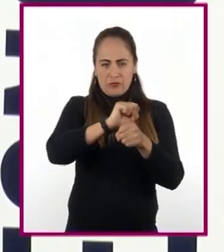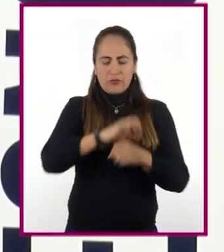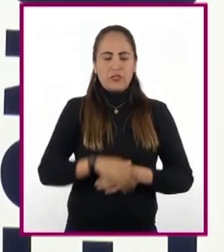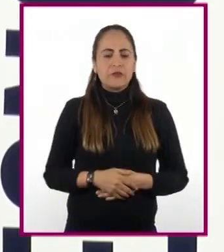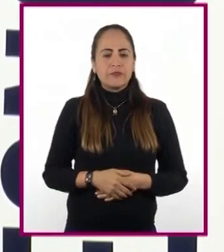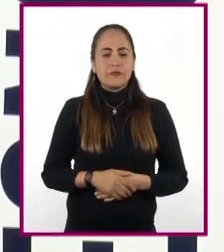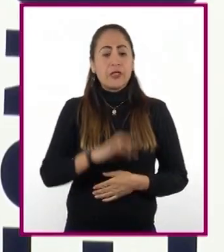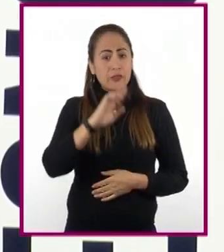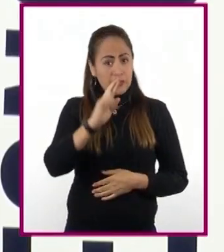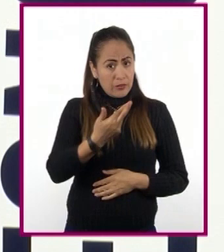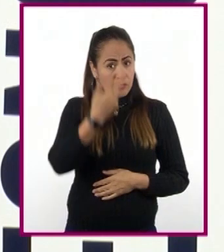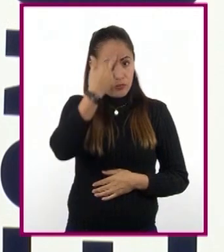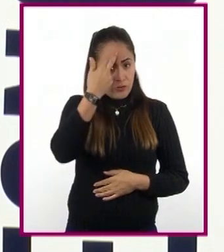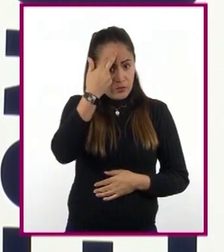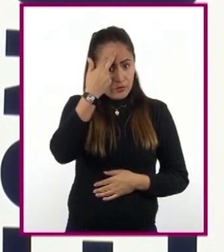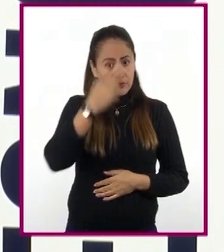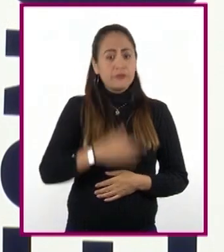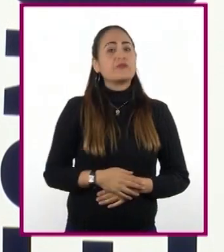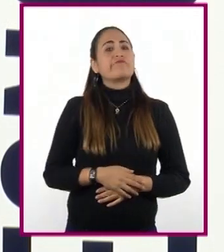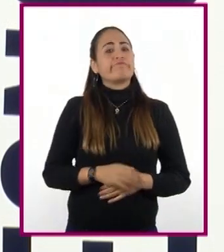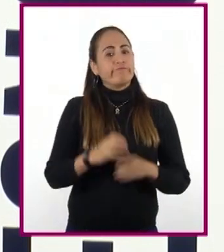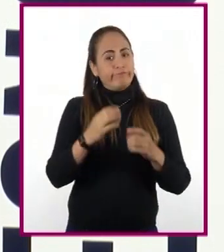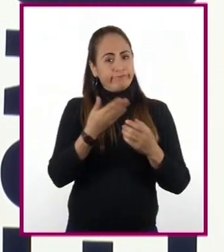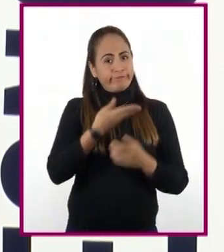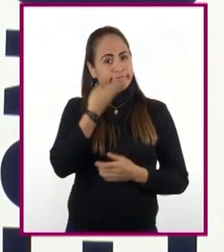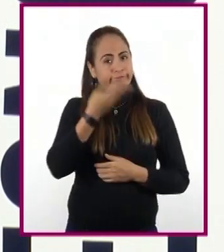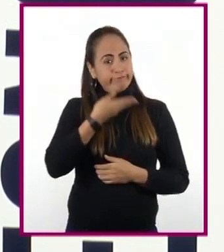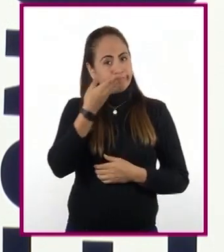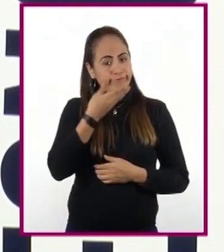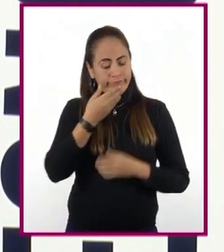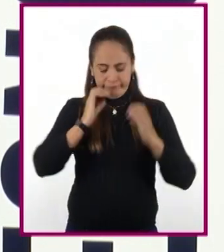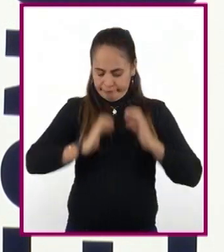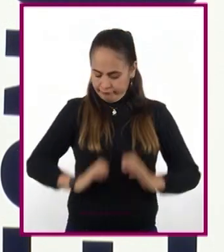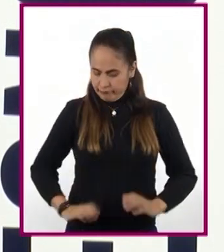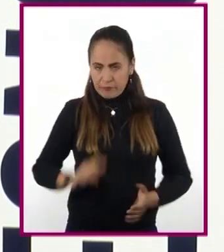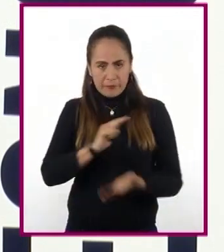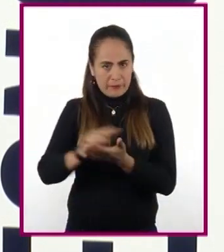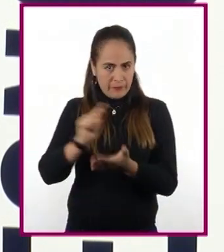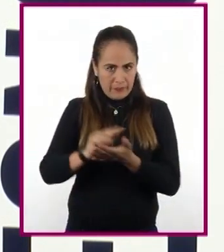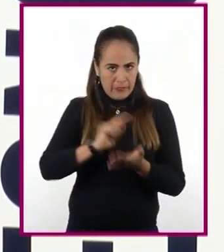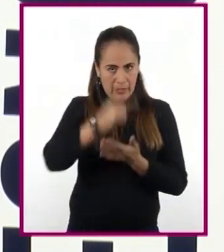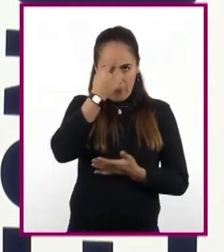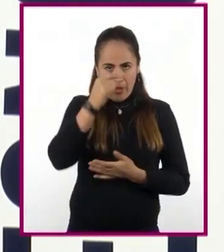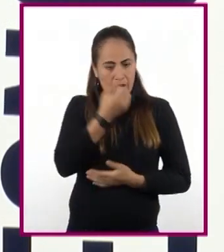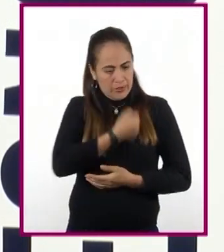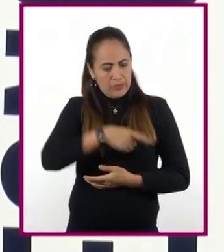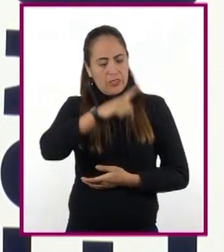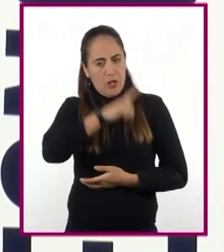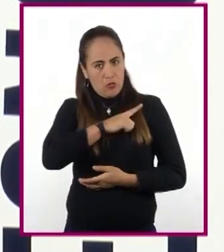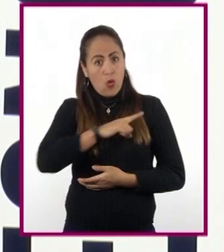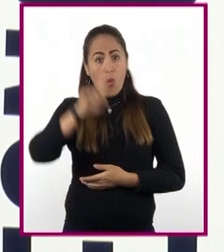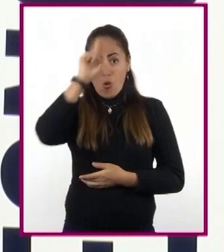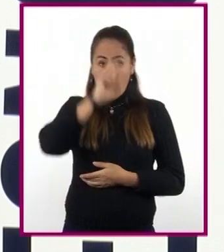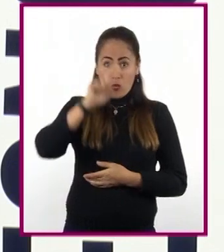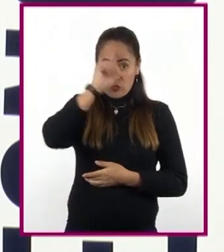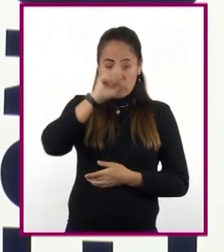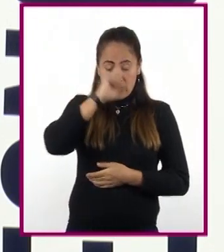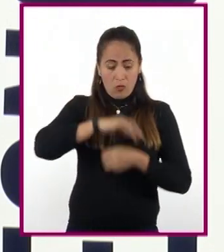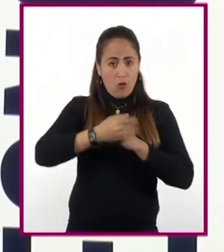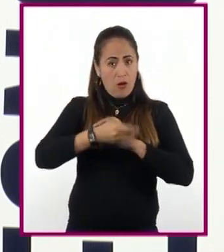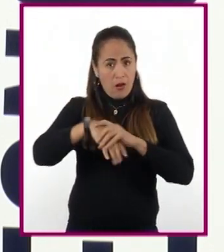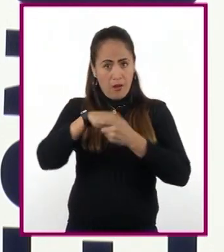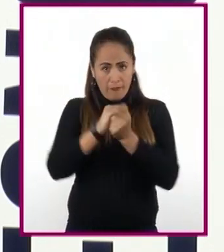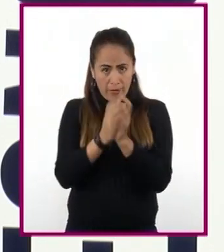Quiero recordarles que deben mantener sus hábitos de limpieza para el cuidado de su salud, por lo que les recomiendo que deben lavarse las